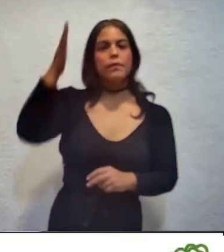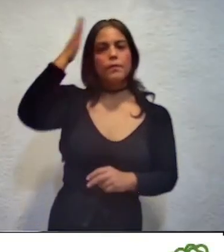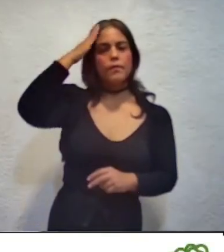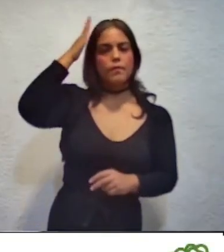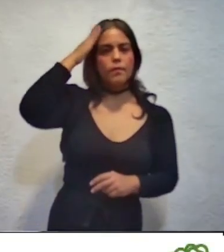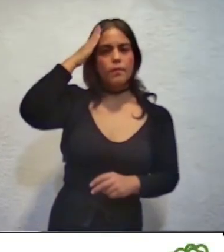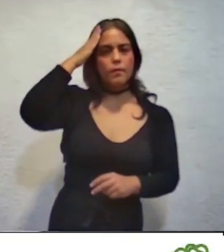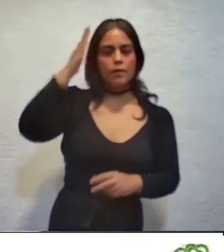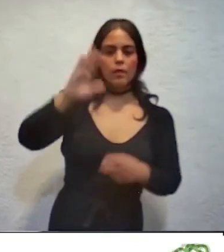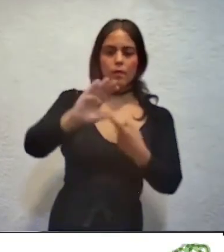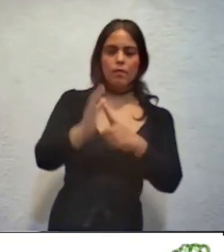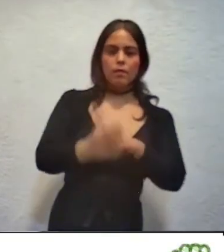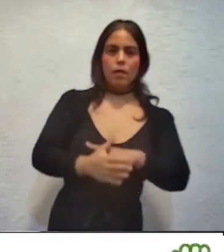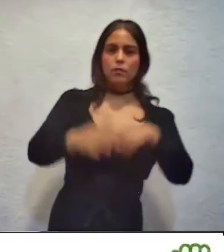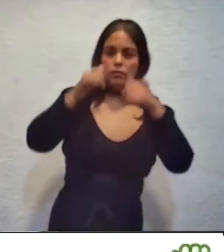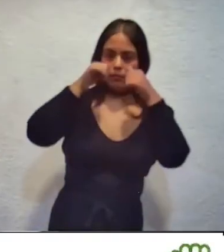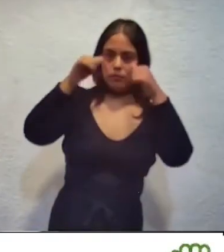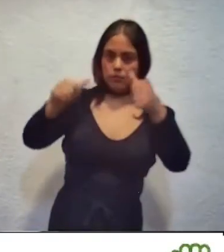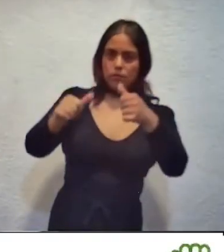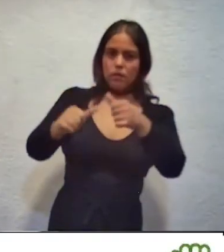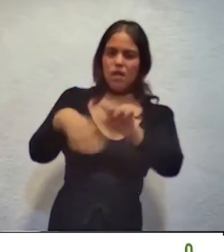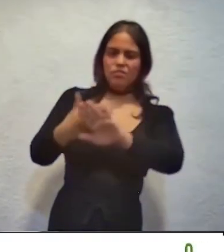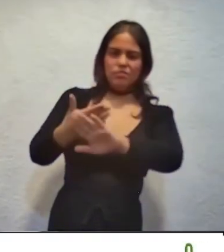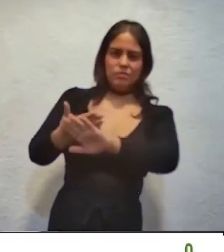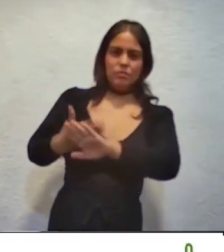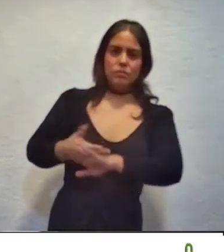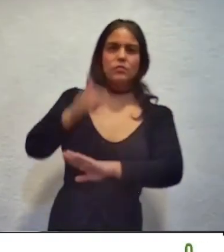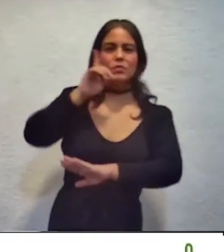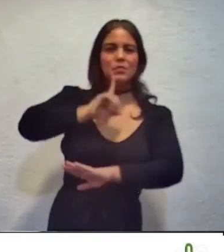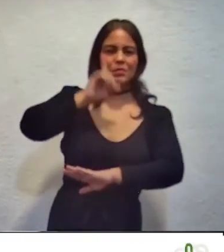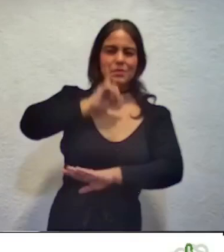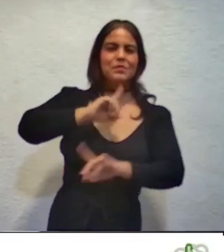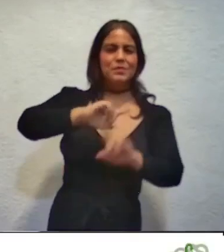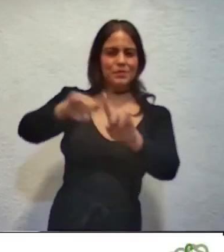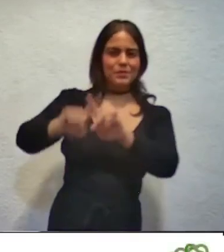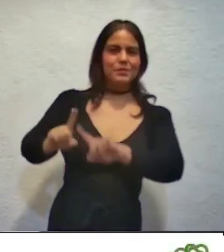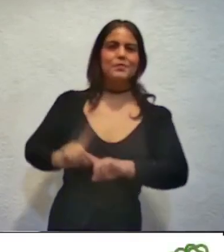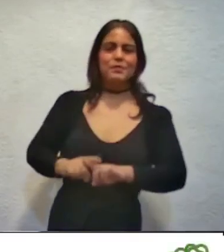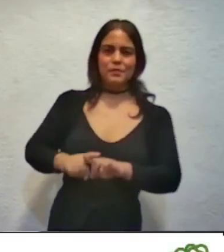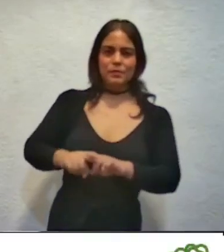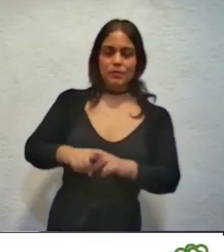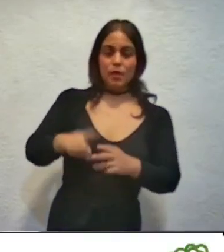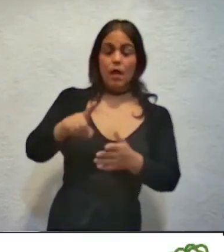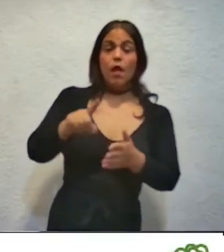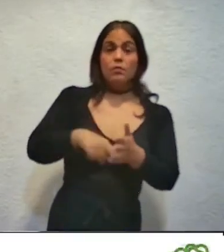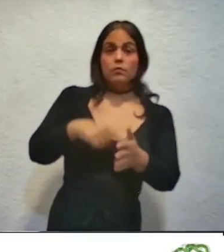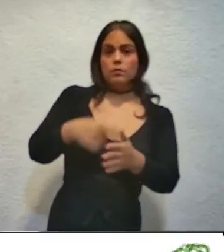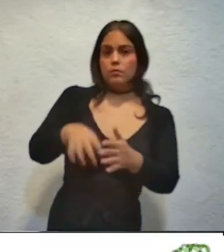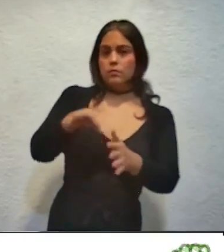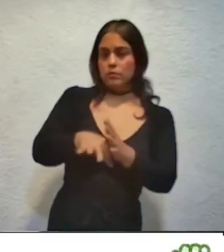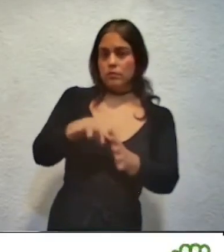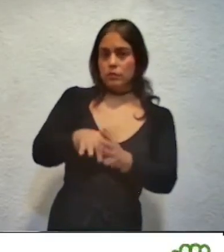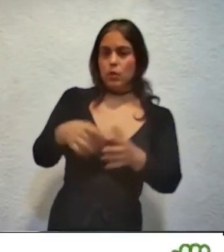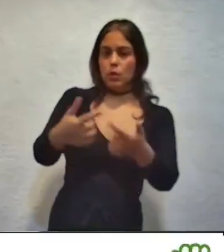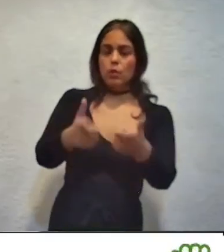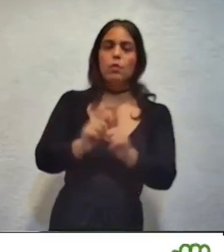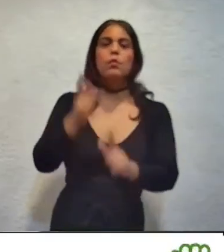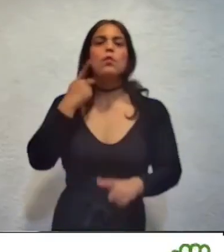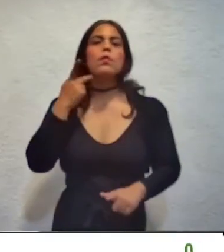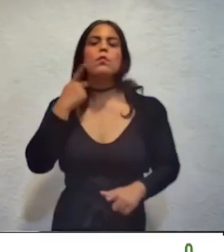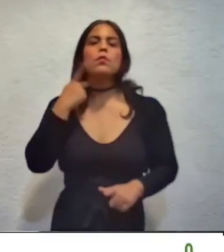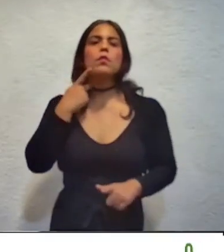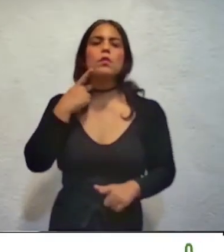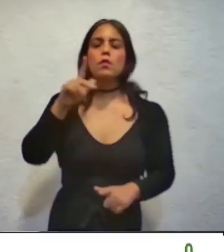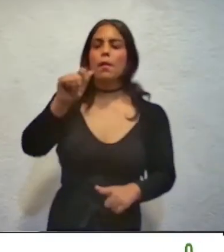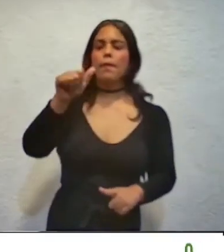Comisión de Atención a la Violencia Política en Razón de Género contra las Mujeres Militantes del Partido Acción Nacional. Asunto turnado a la ponencia